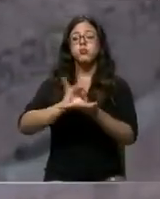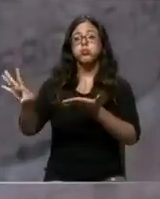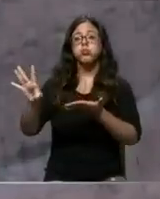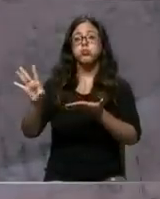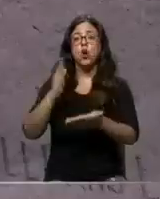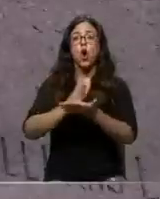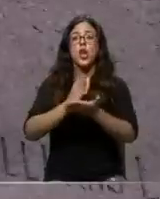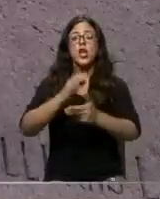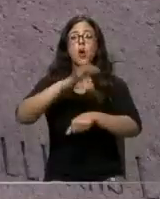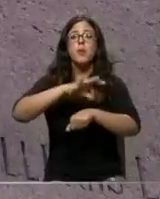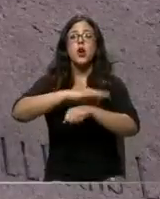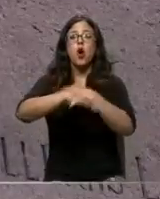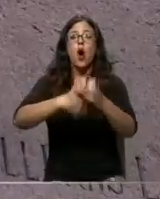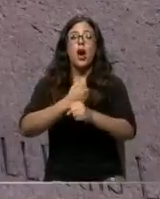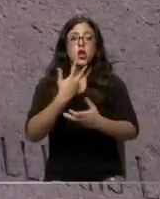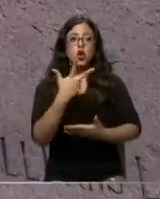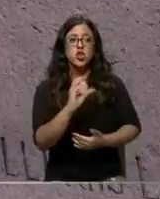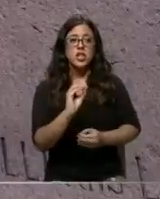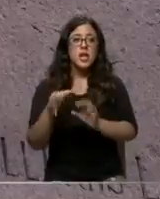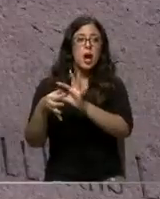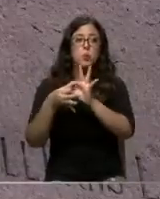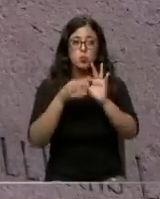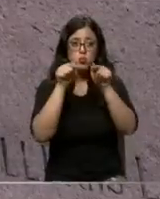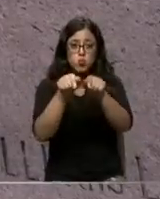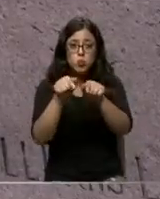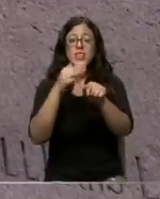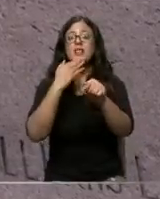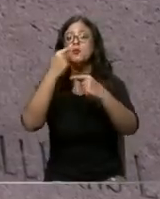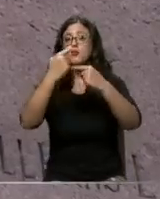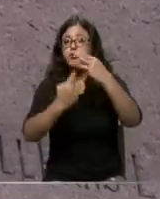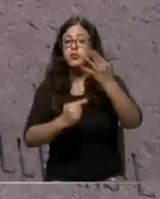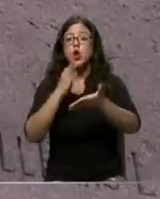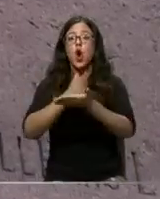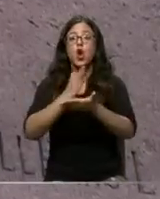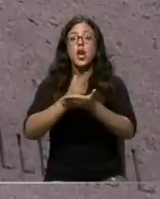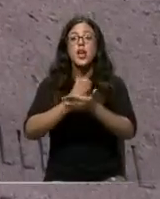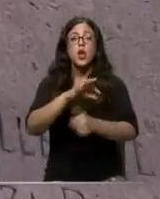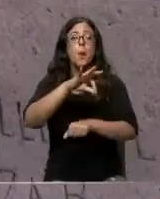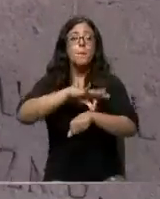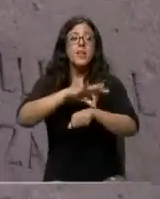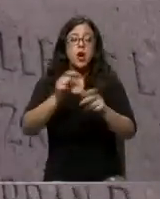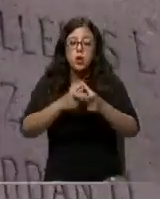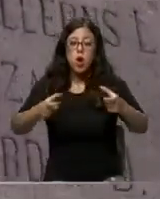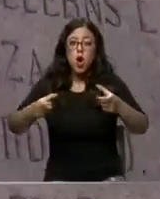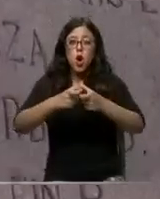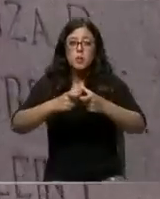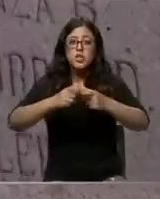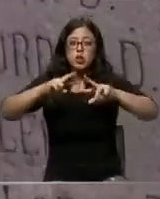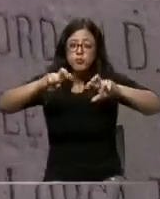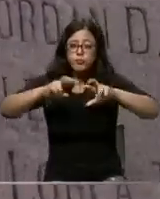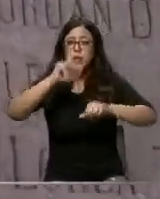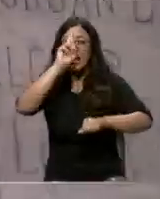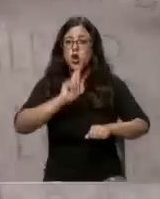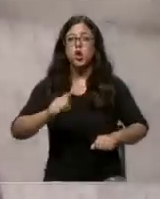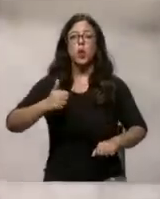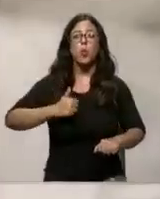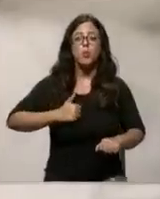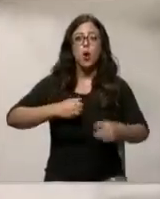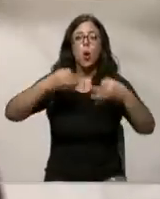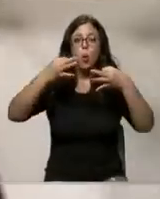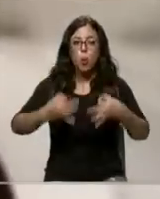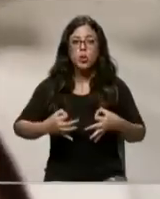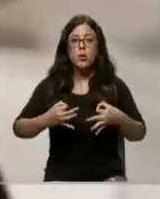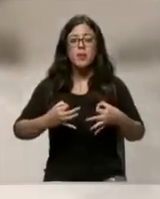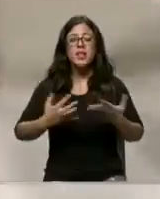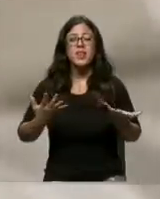década de los 80. Por este caso y otros más, el colegio médico creó una comisión para esclarecer el rol que cumplieron en medio de una de